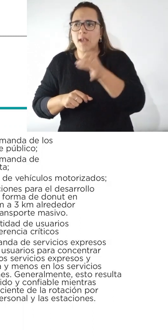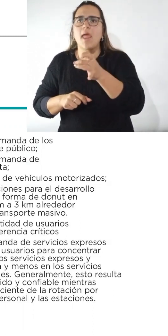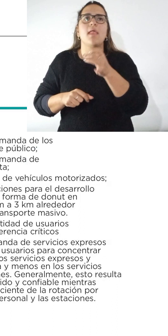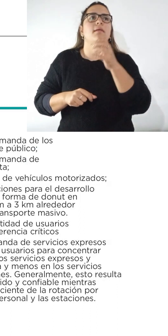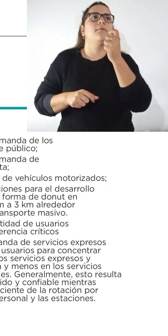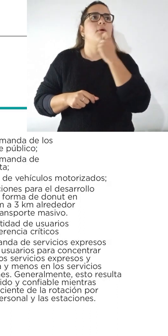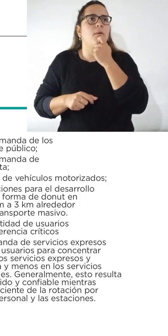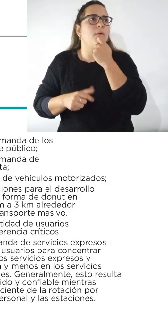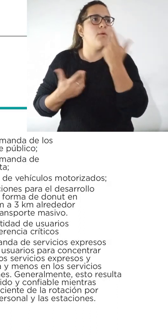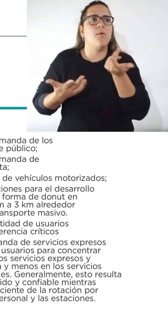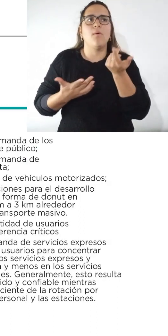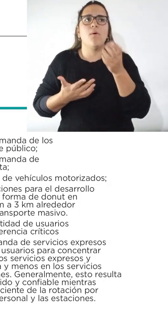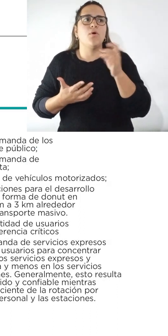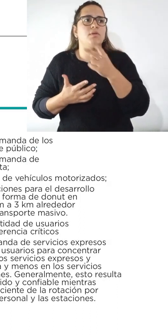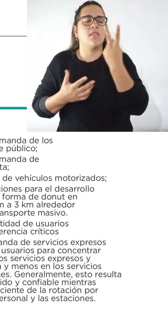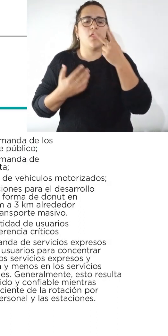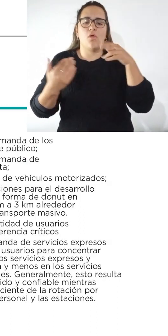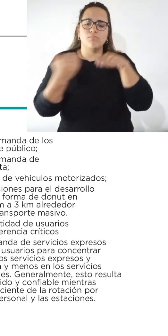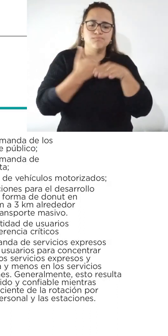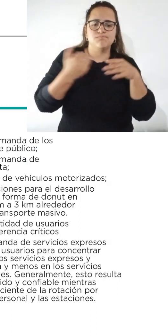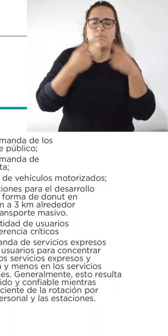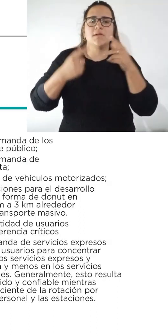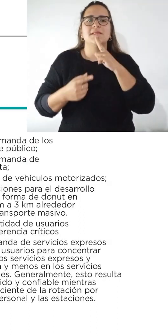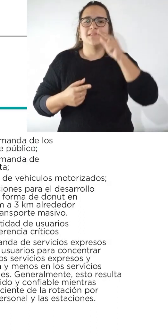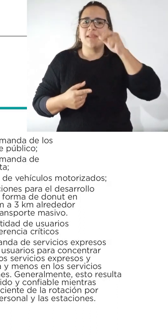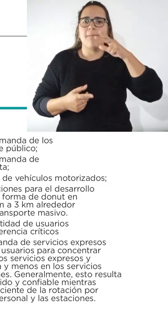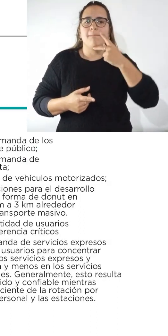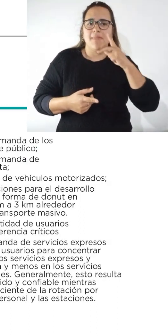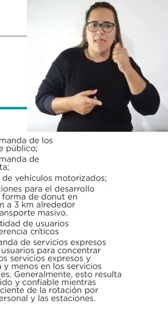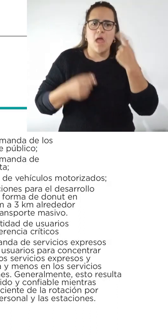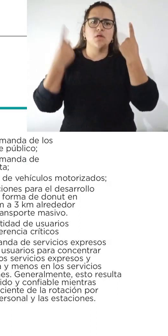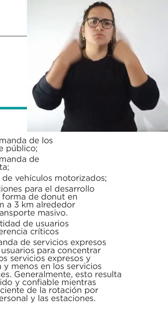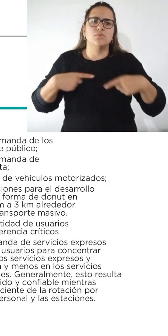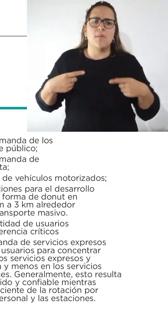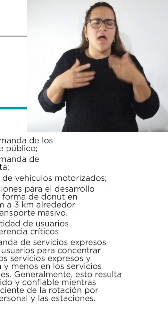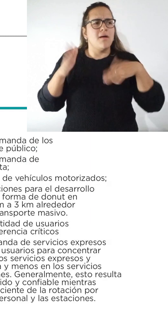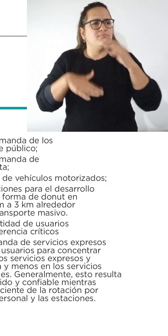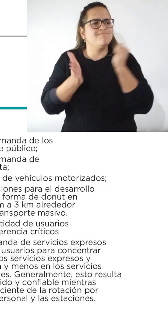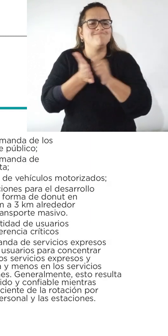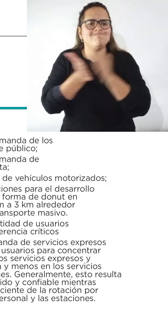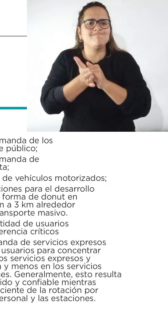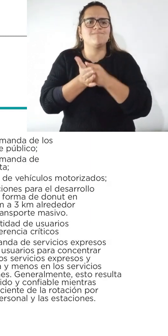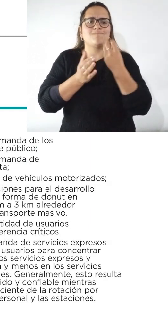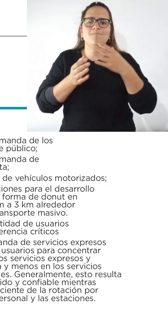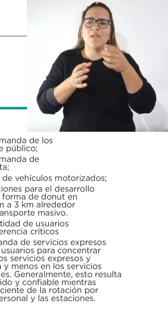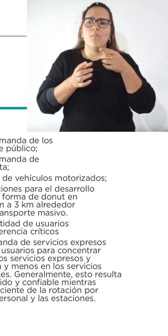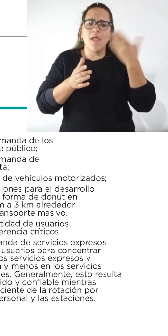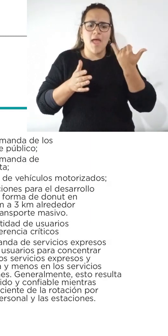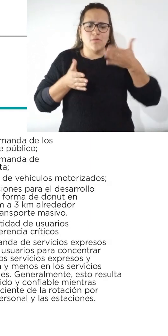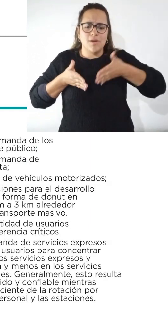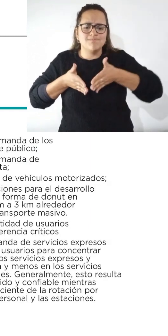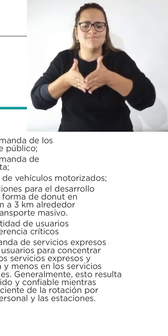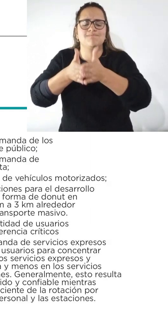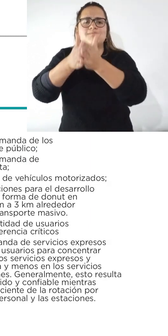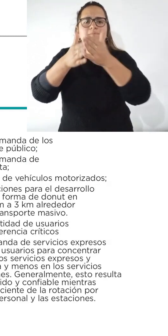como el tren, los trenes, los tranvías, los BRTs, etcétera, son mucho más rígidos porque pues tienen